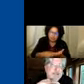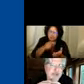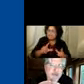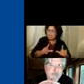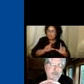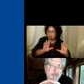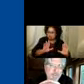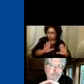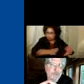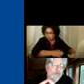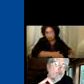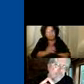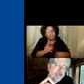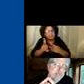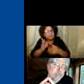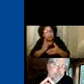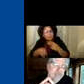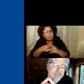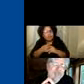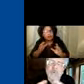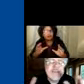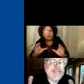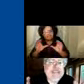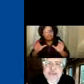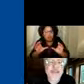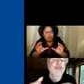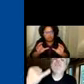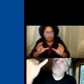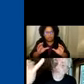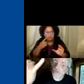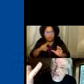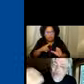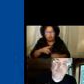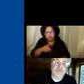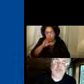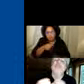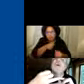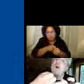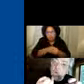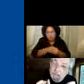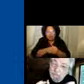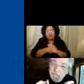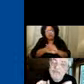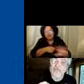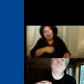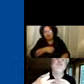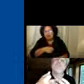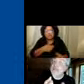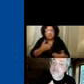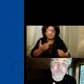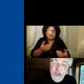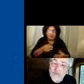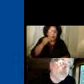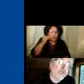certificación. No digo licenciatura, pero algún tipo de credencial para lo que hace un proveedor de soporte